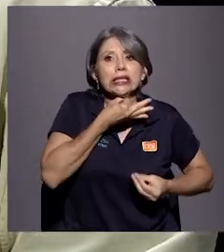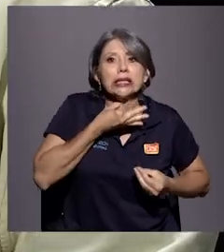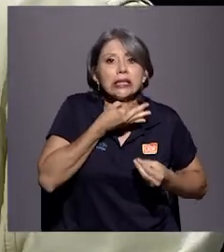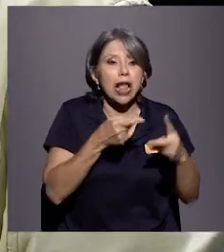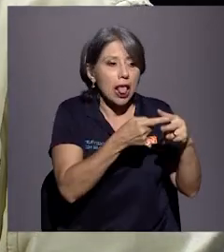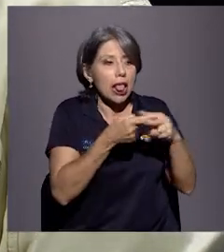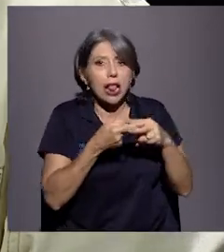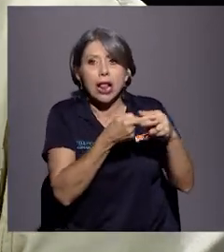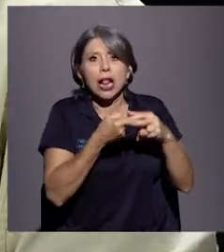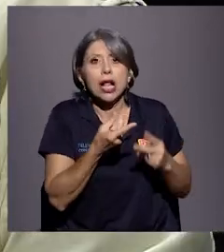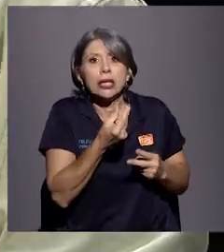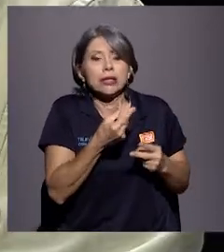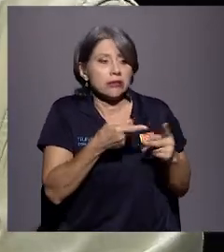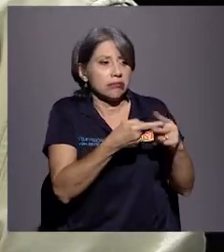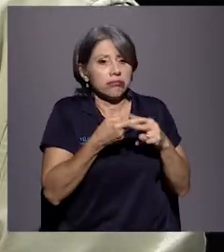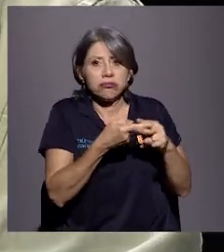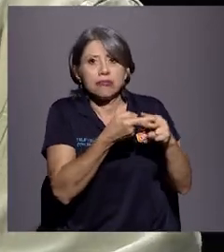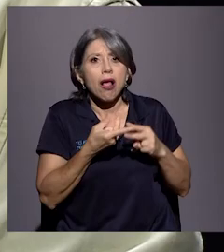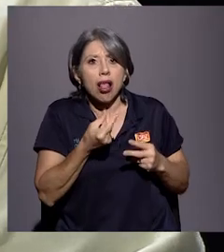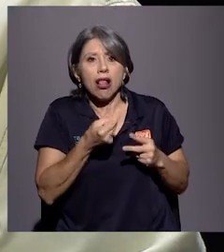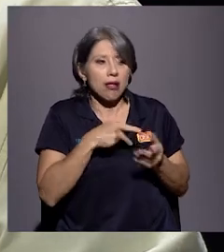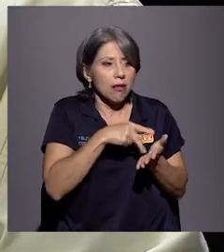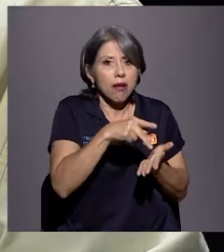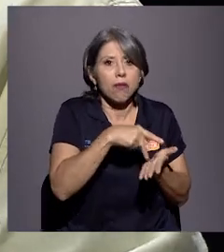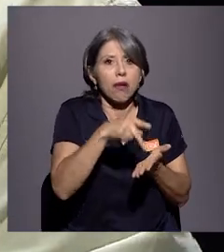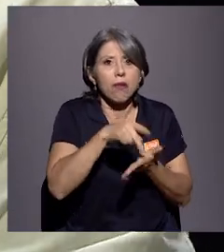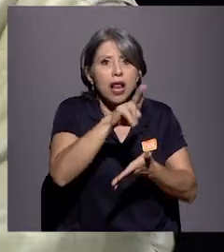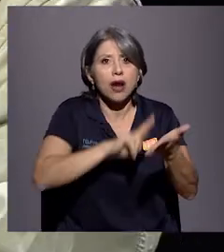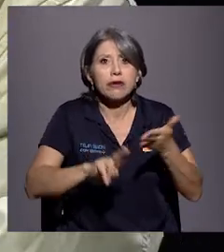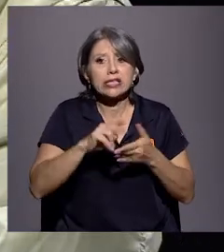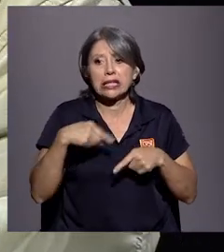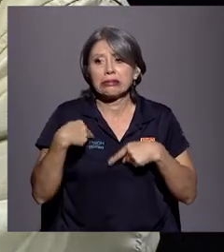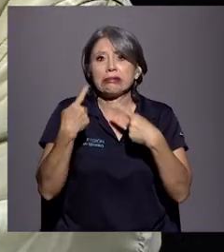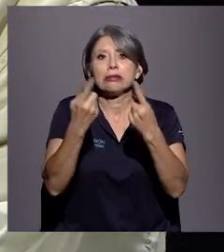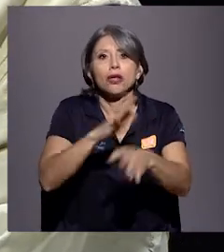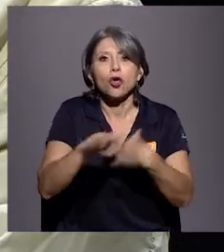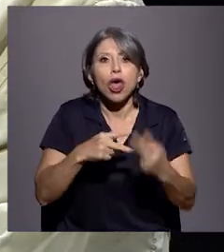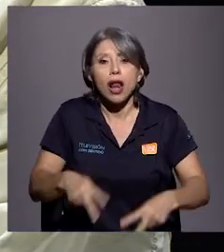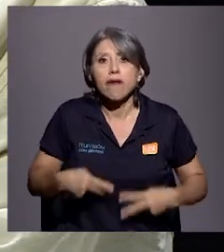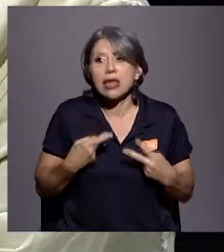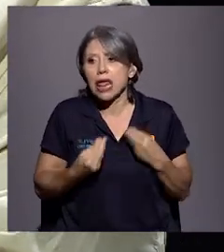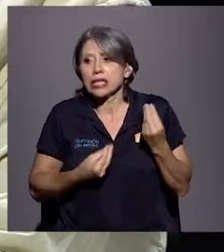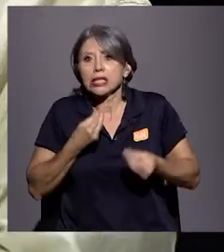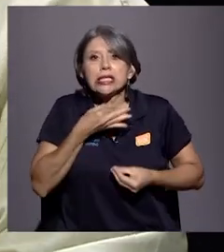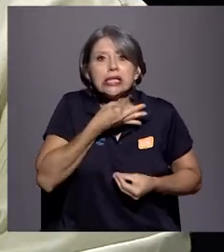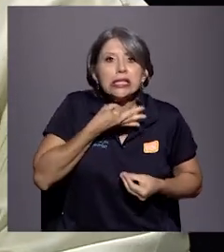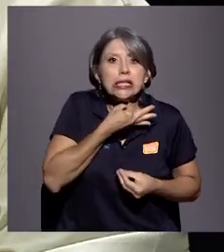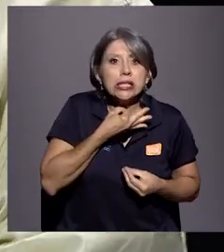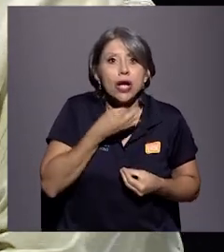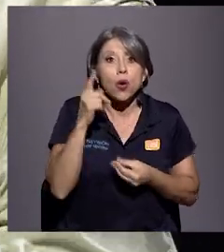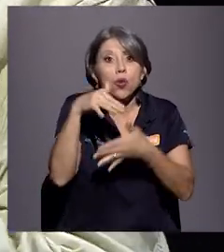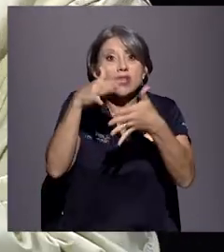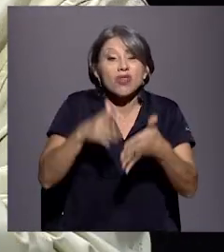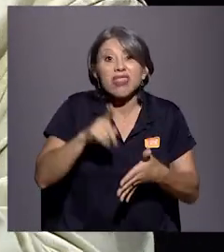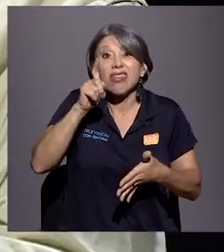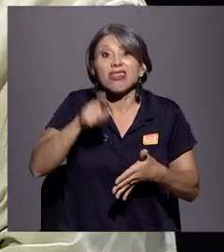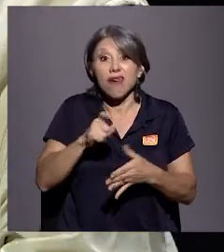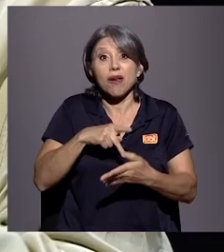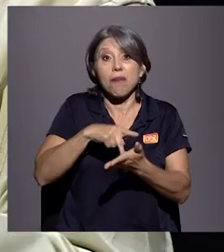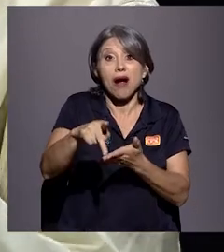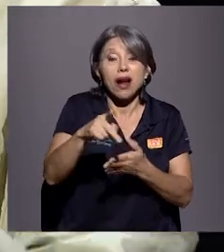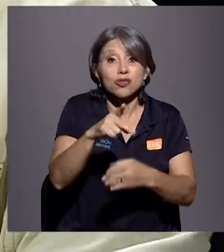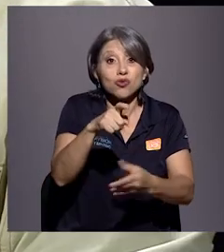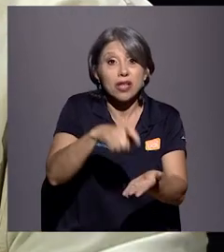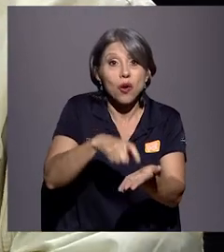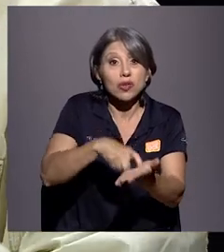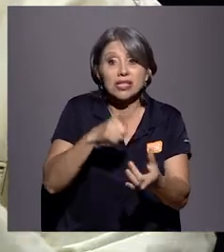endeudados para toda la vida. Entonces, un estudiante endeudado tiene que cuidar de pagar sus deudas. Entonces, no va a organizar, no va a entrar en